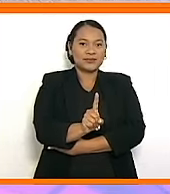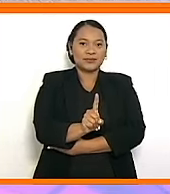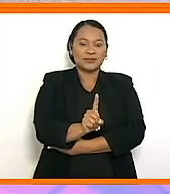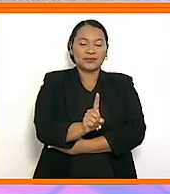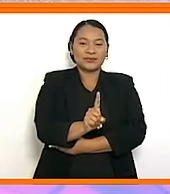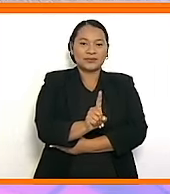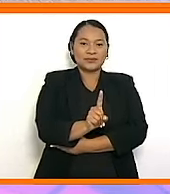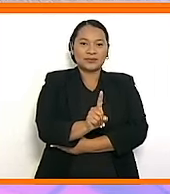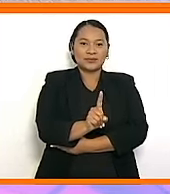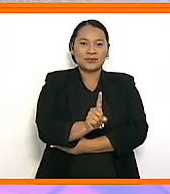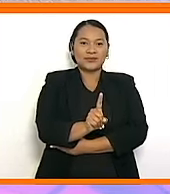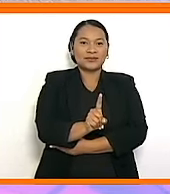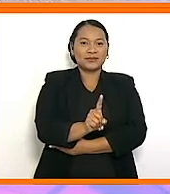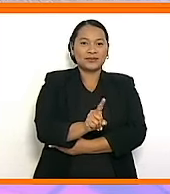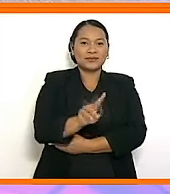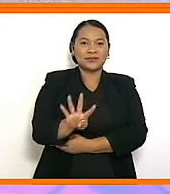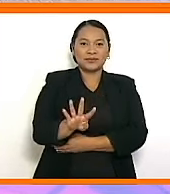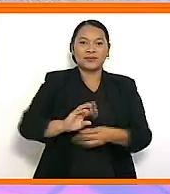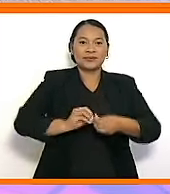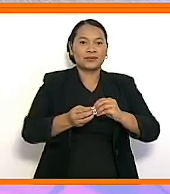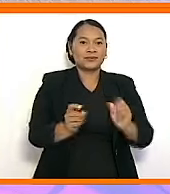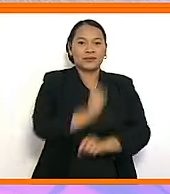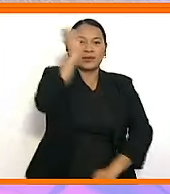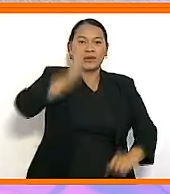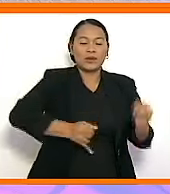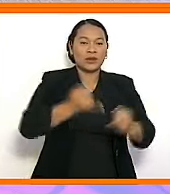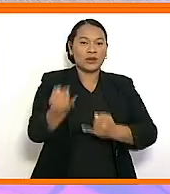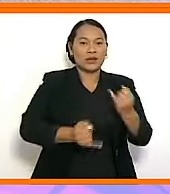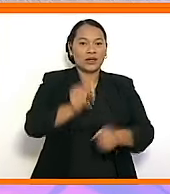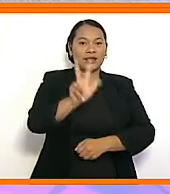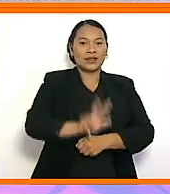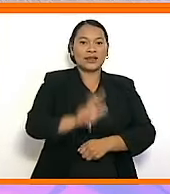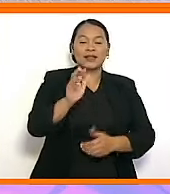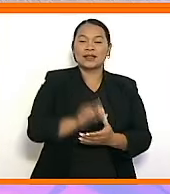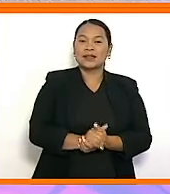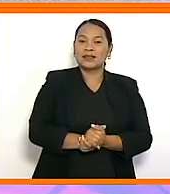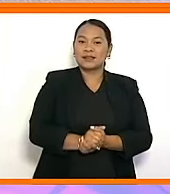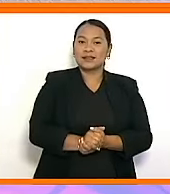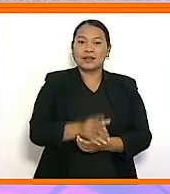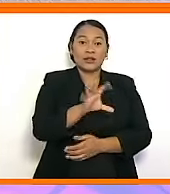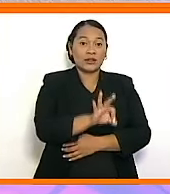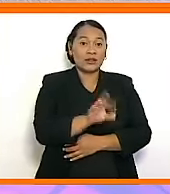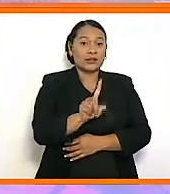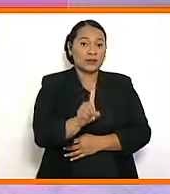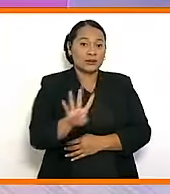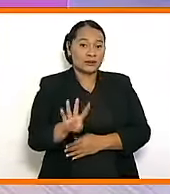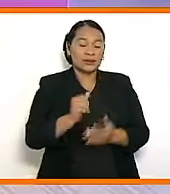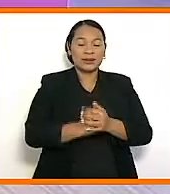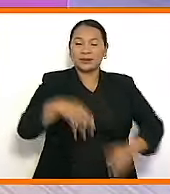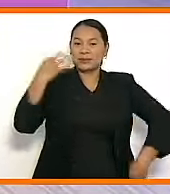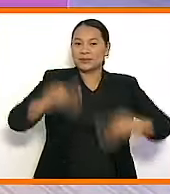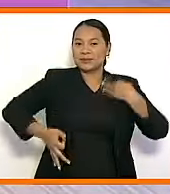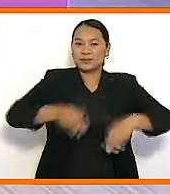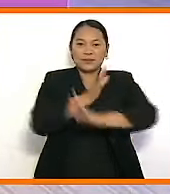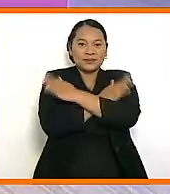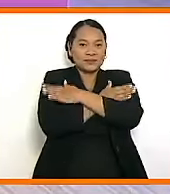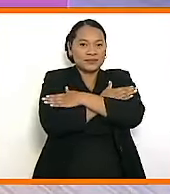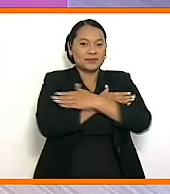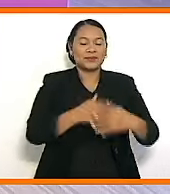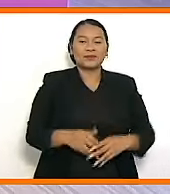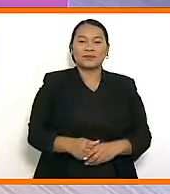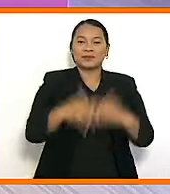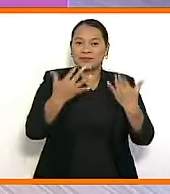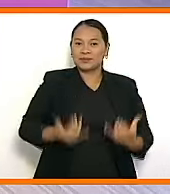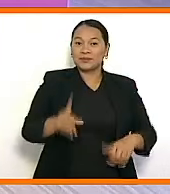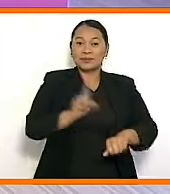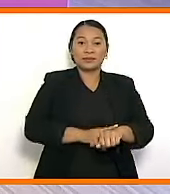dígito ganador, y ese es el 4. Número ganador en Juga 3 es el 914. ¡Felicidades! Ahora ha llegado el momento de